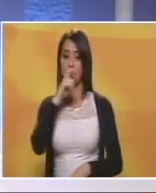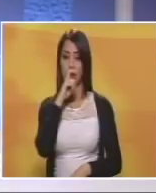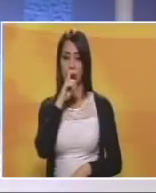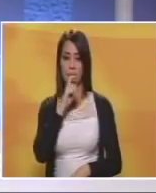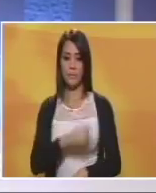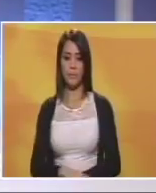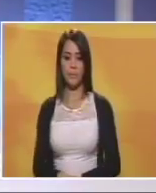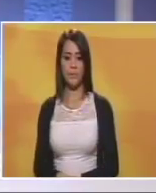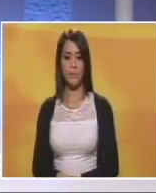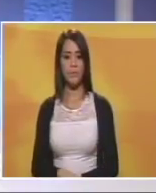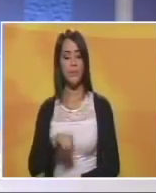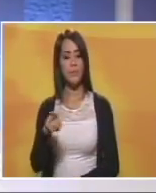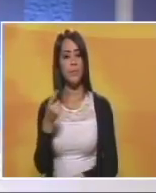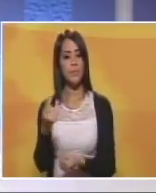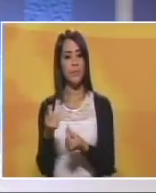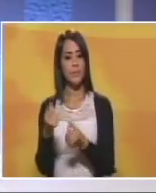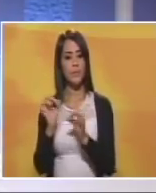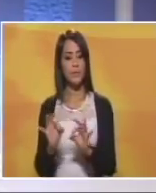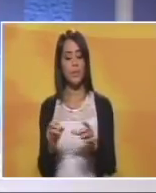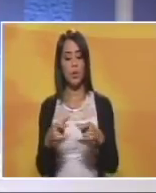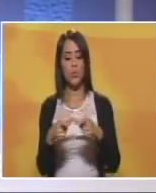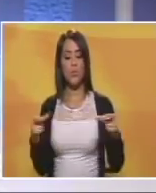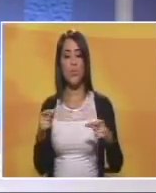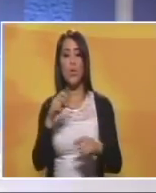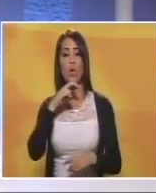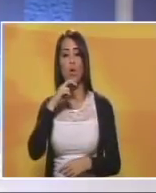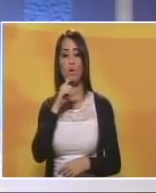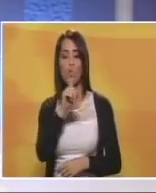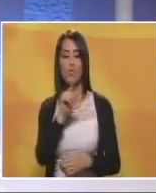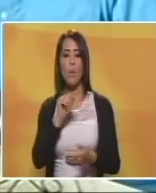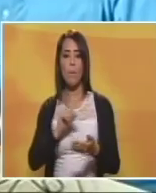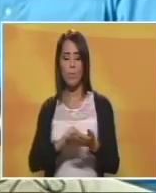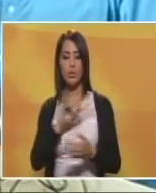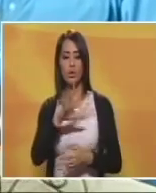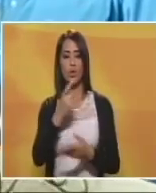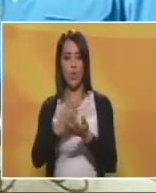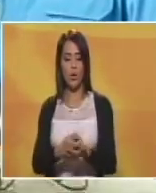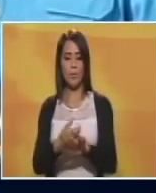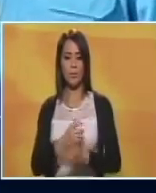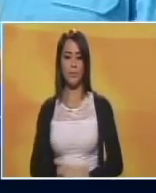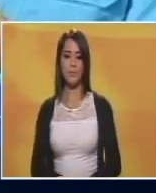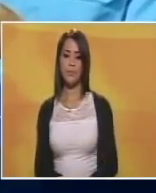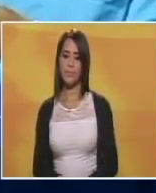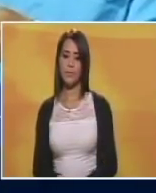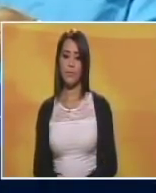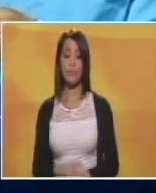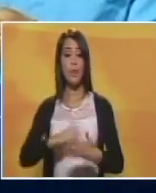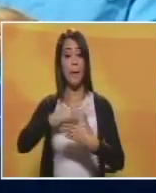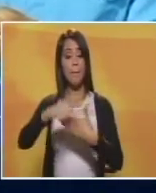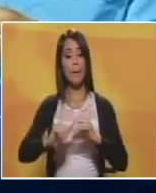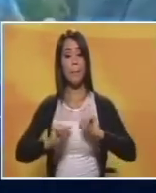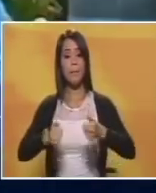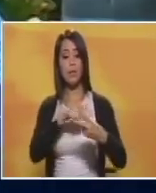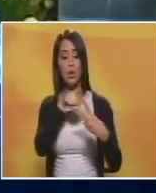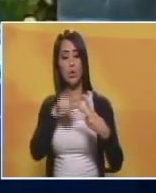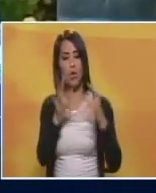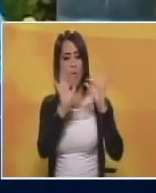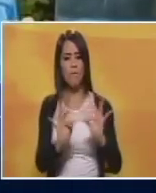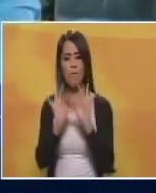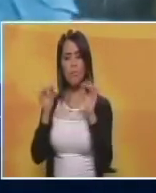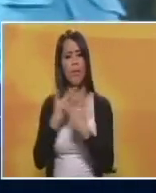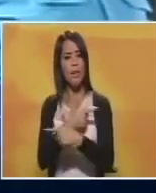Maduro, quien adquirió un lingote de 1.5 gramos. El primer mandatario reiteró que el plan inicia con 2 modalidades de